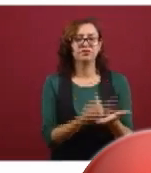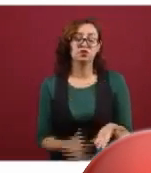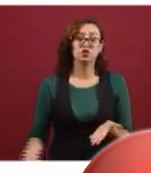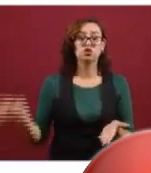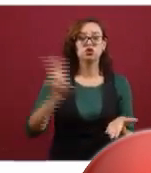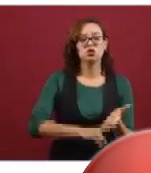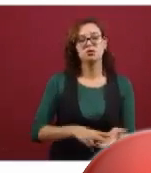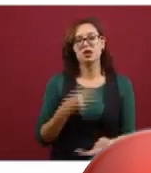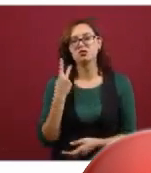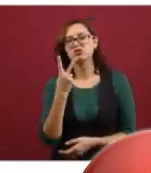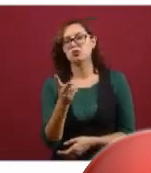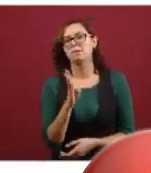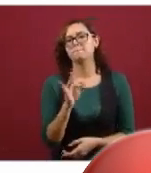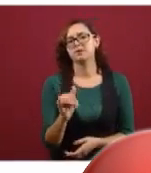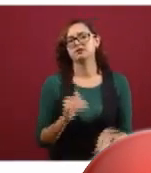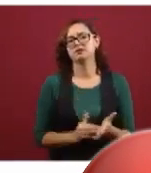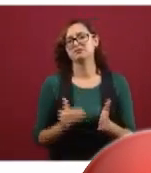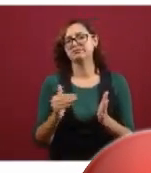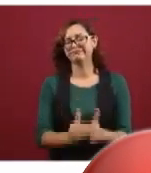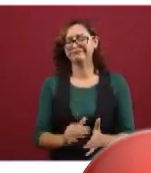de pesos.